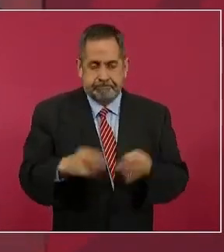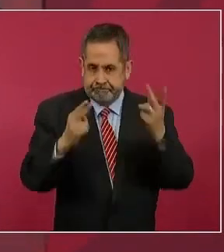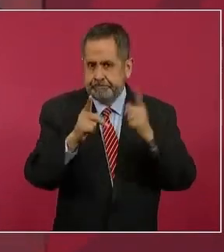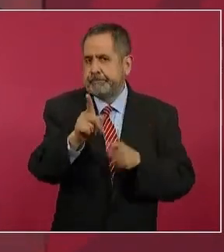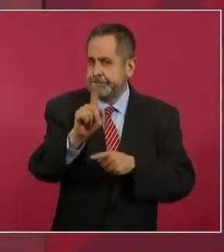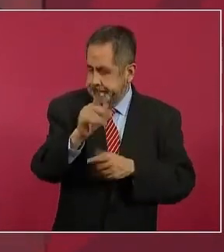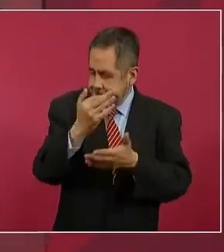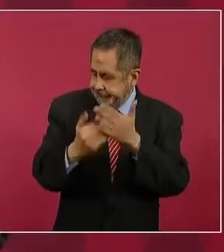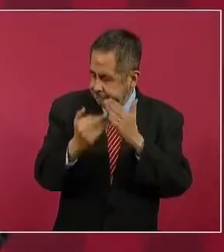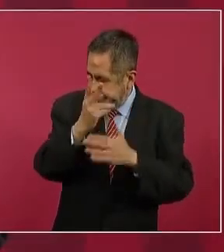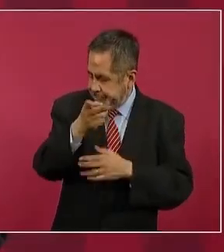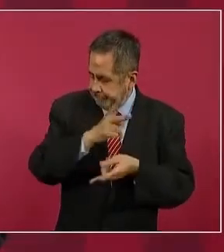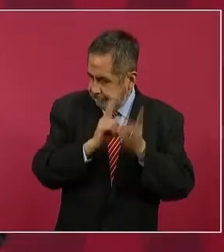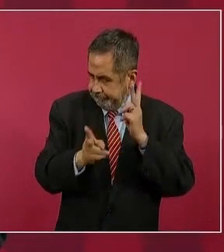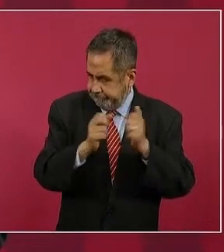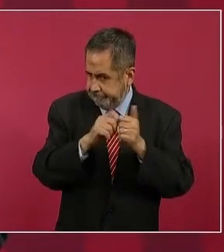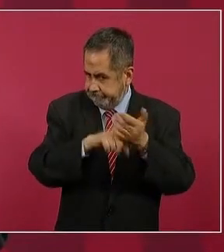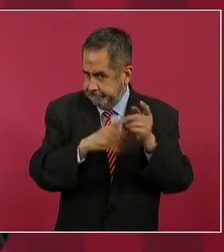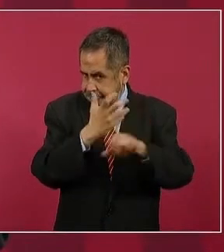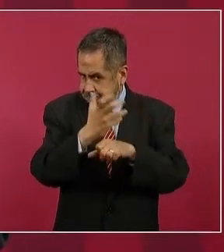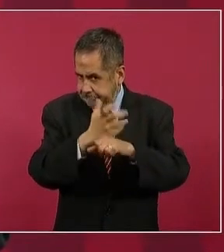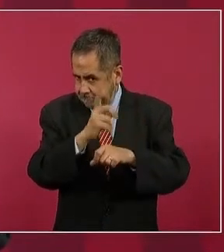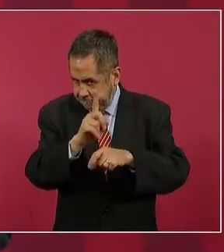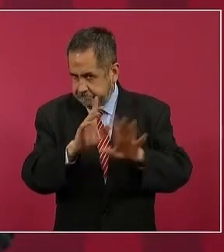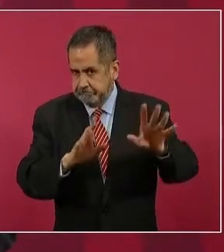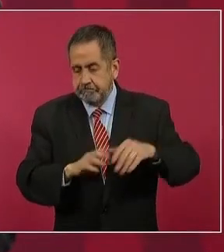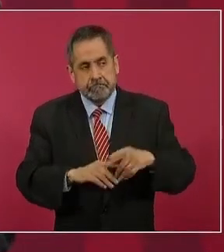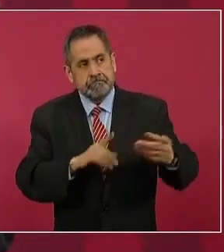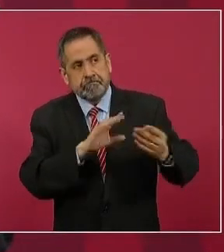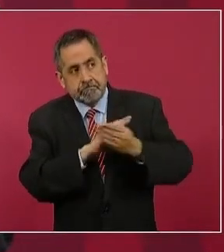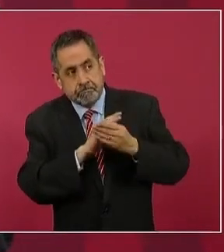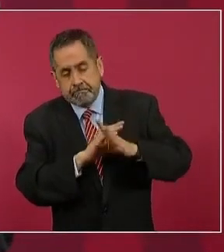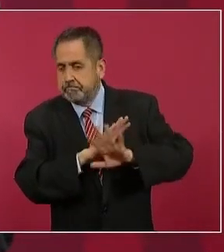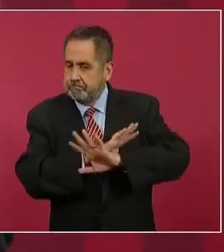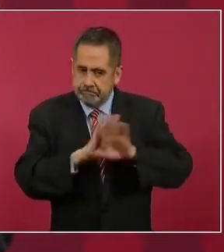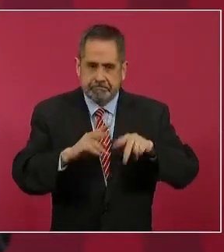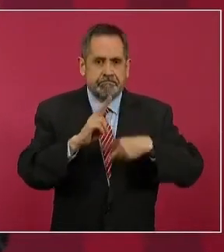tenemos pendiente con el gobierno de Estados Unidos, que no nos han querido